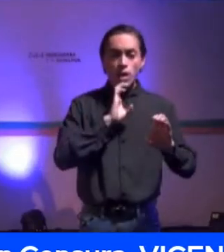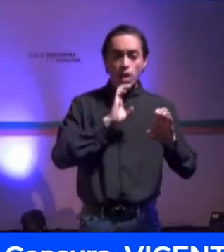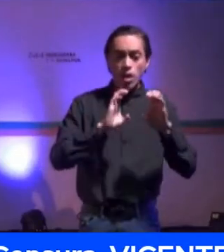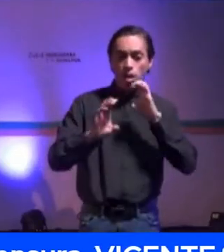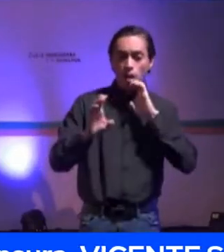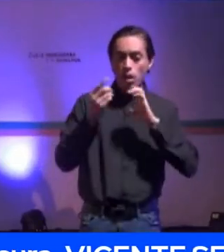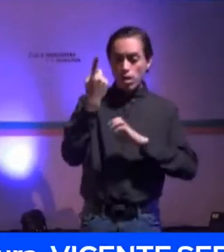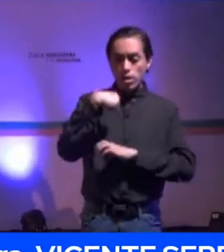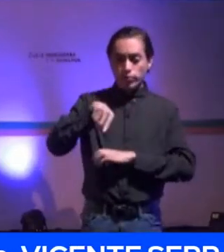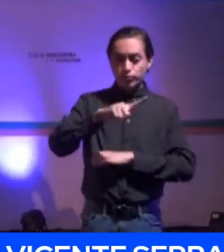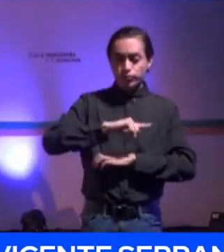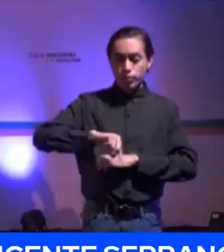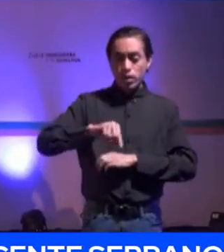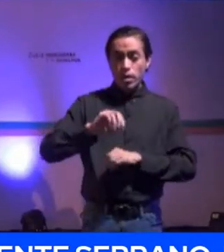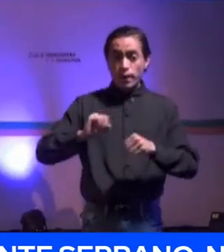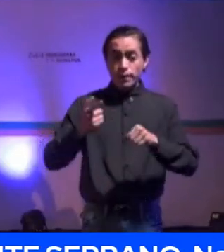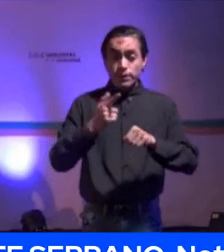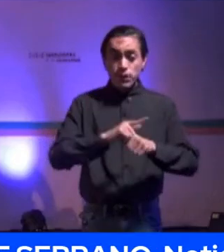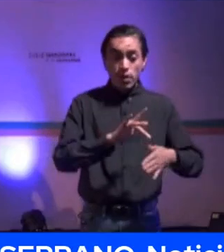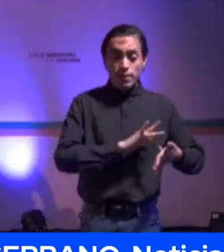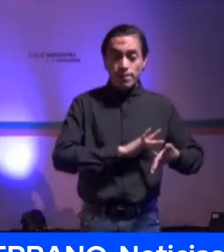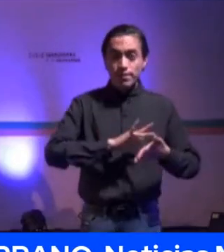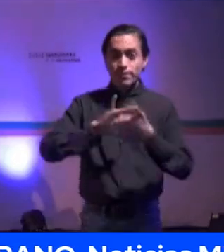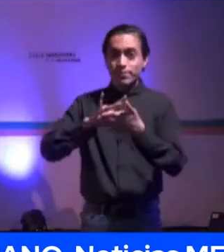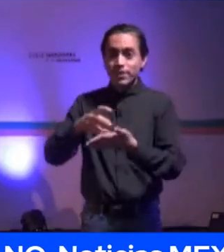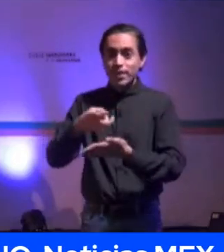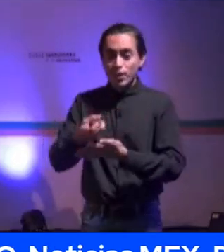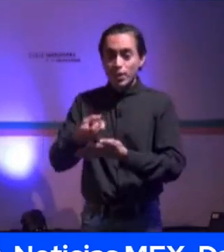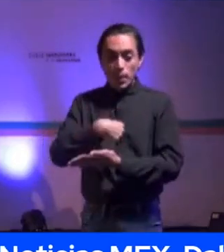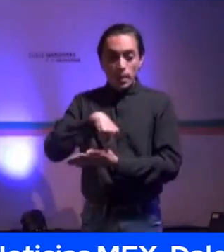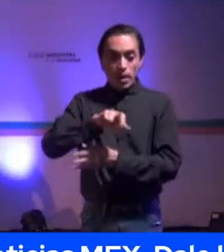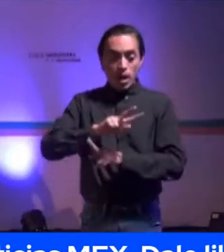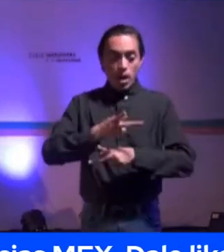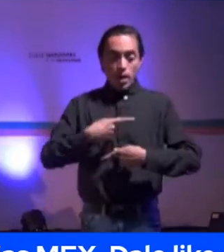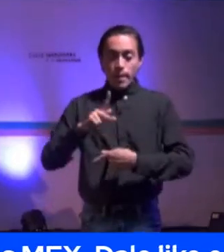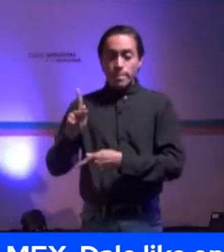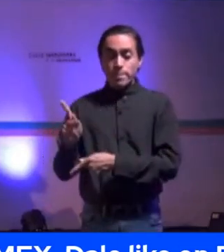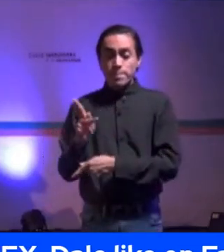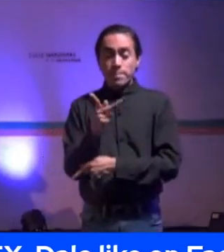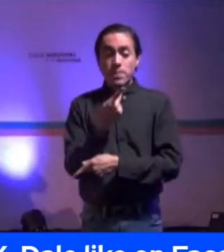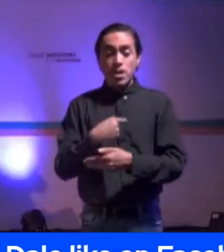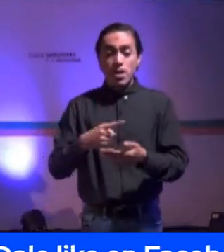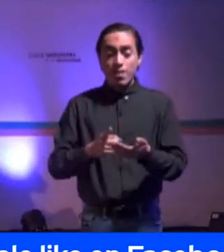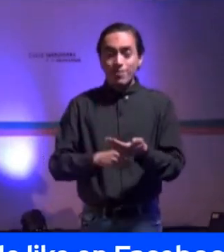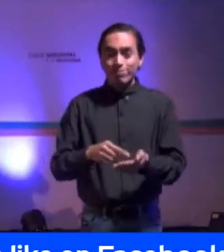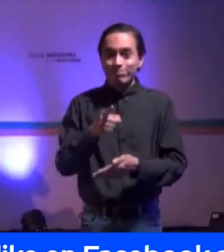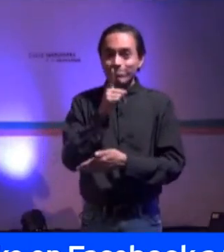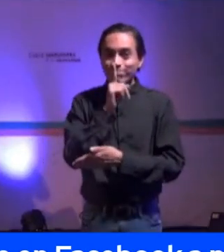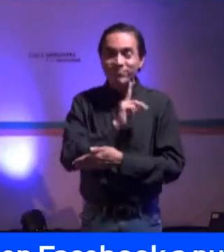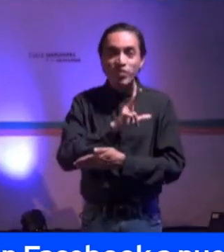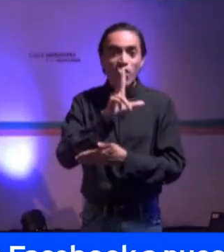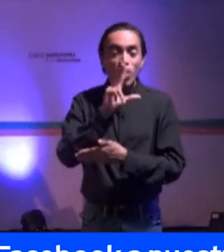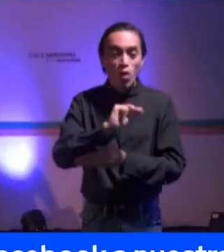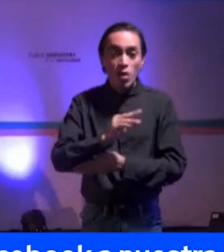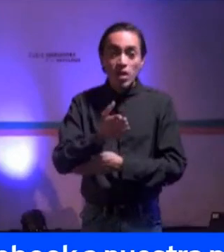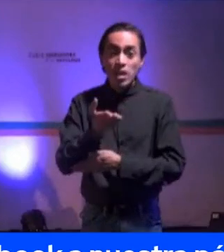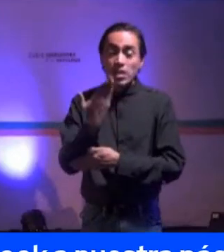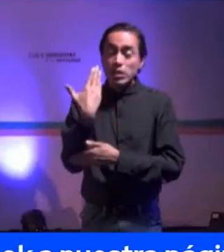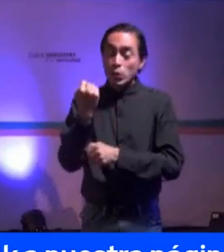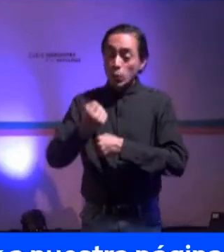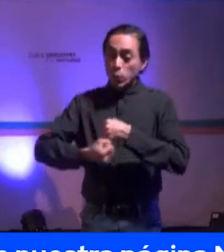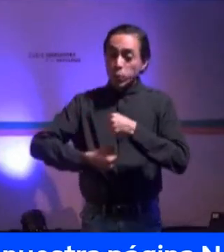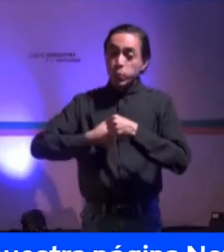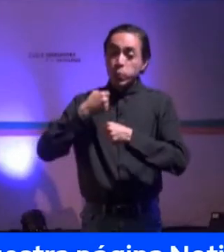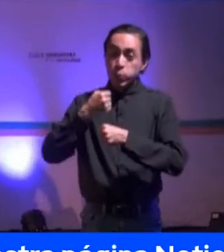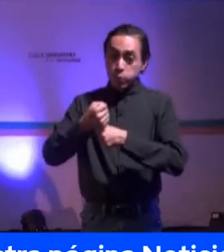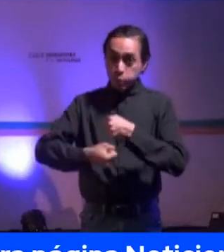servicio de la nación es que no se le puede engañar nunca más a un pueblo que lastimadamente durante décadas fue lacerado por